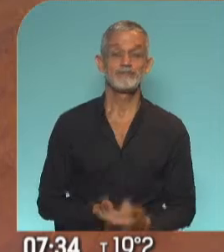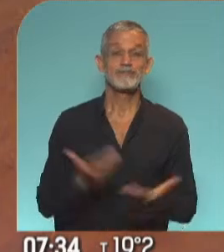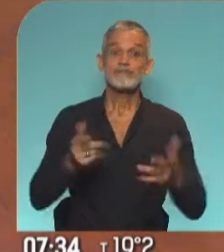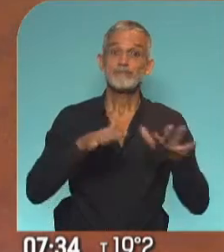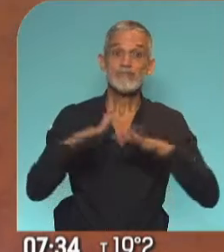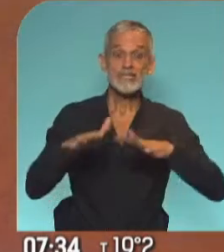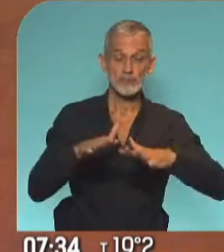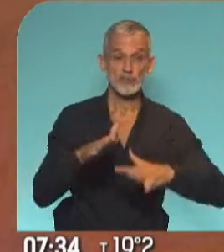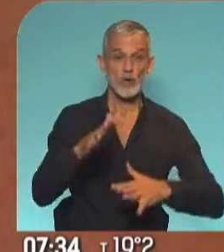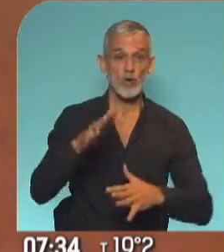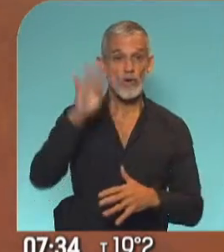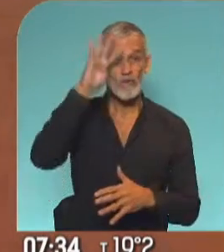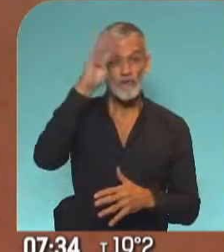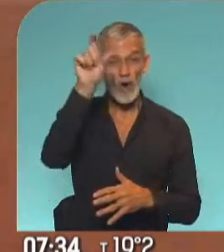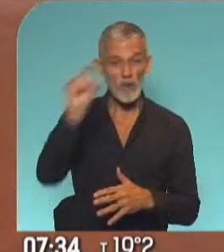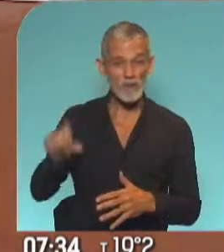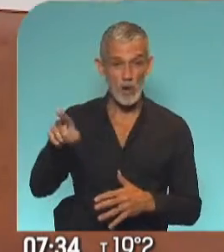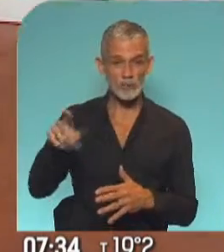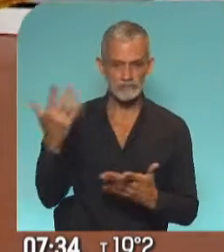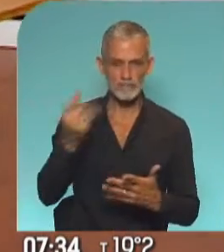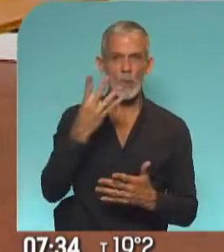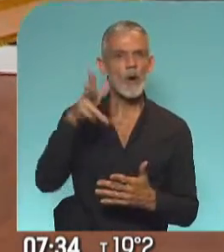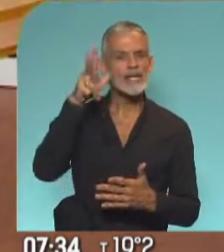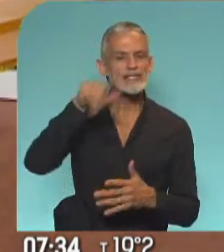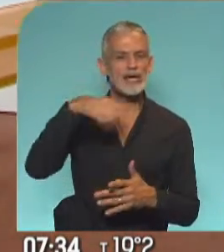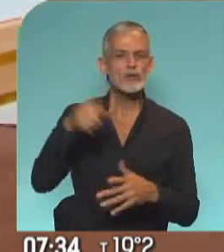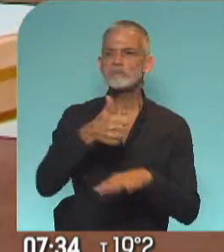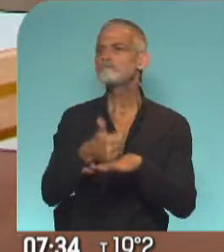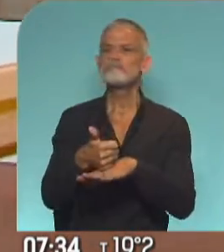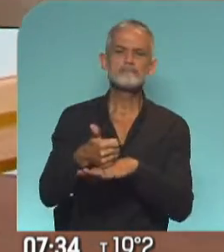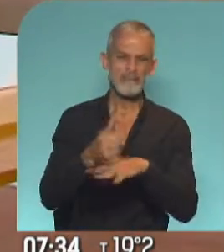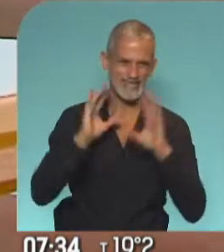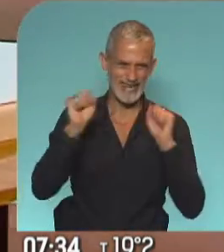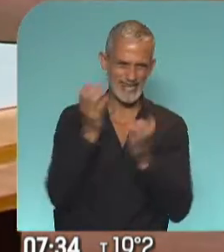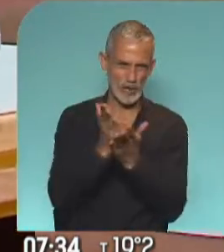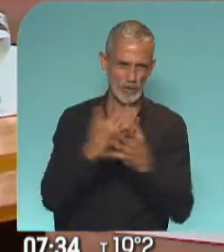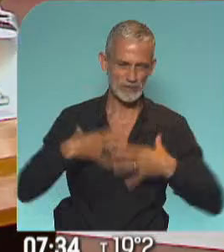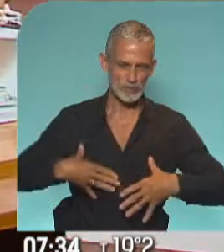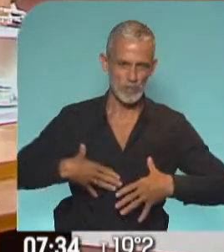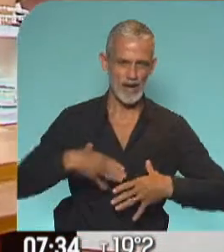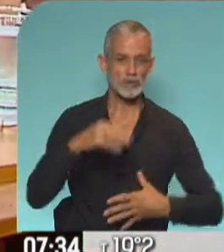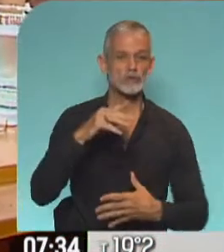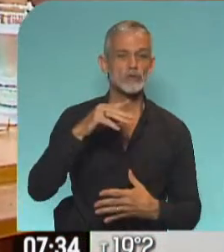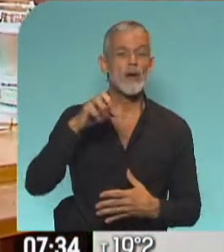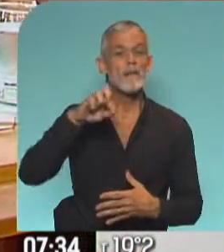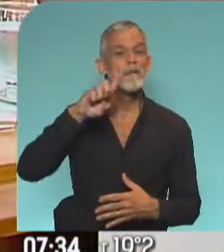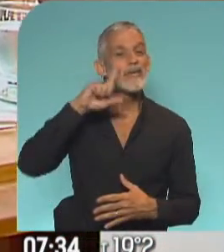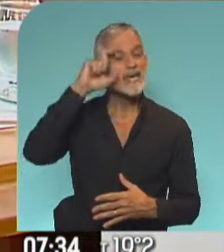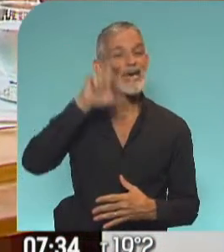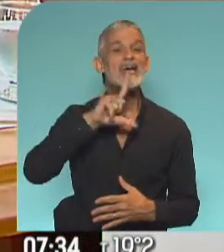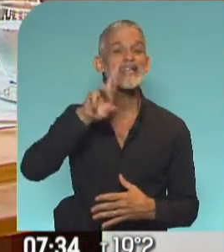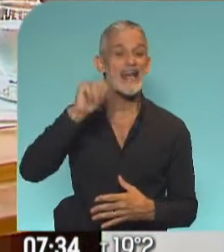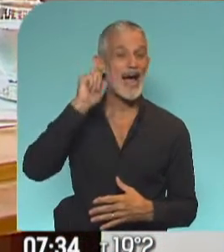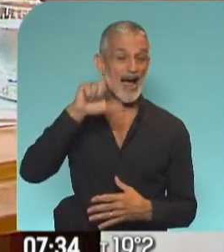La situación en la provincia de Formosa, allí en esa provincia durante 48 horas estuvo el secretario de Derechos Humanos, Horacio Pietragala, al que estamos ya